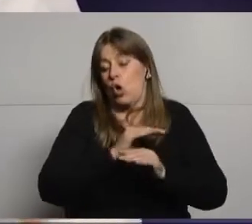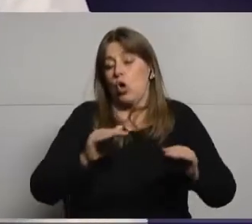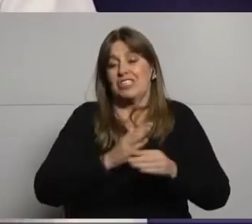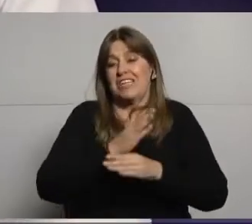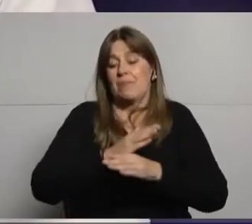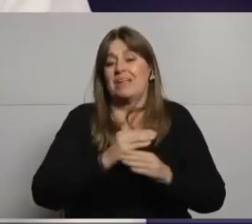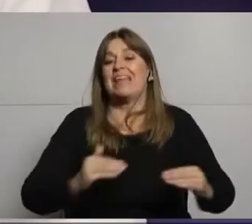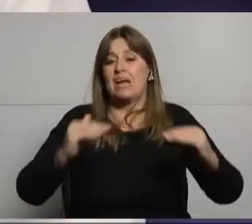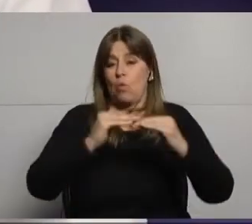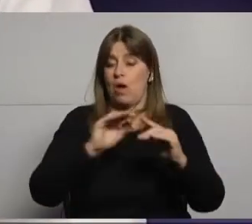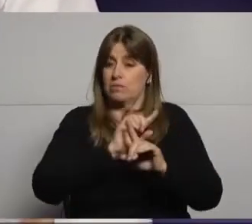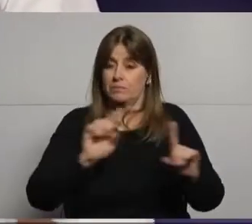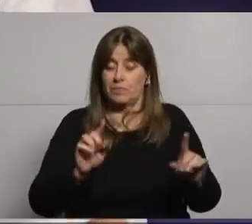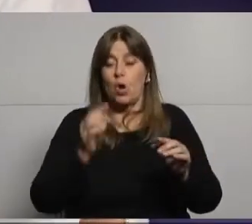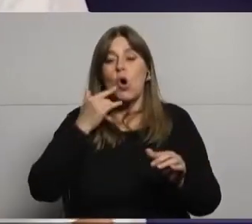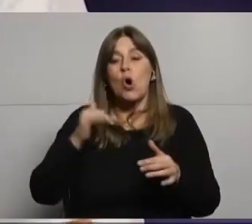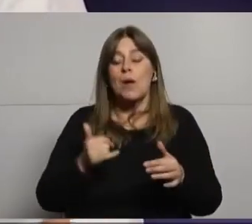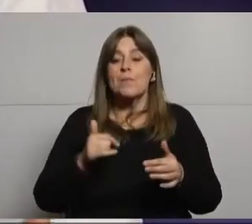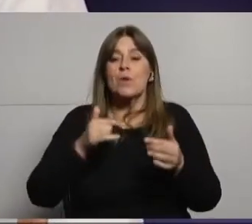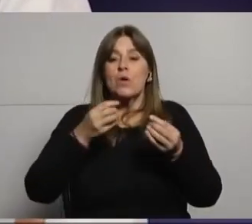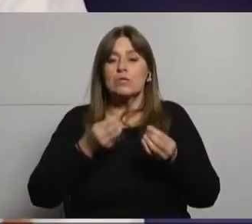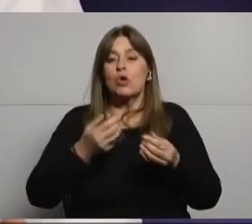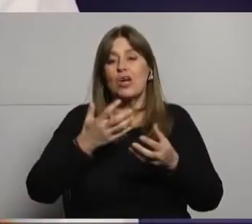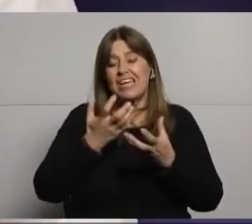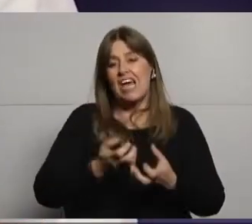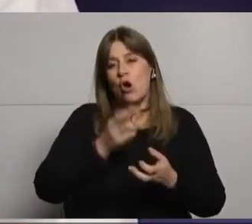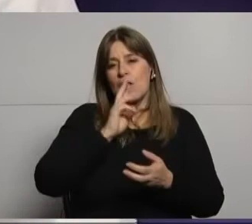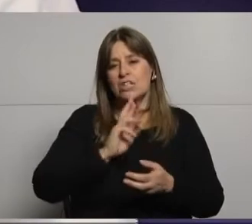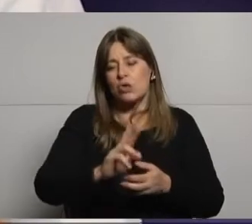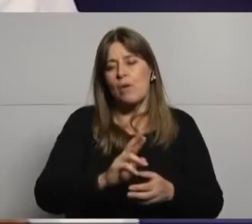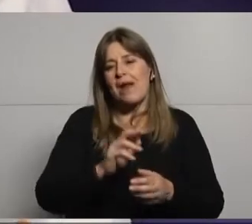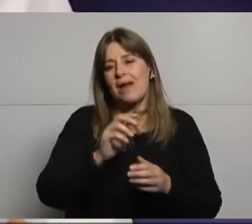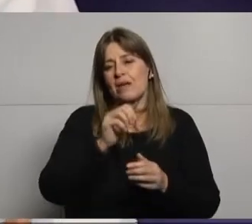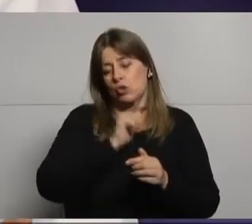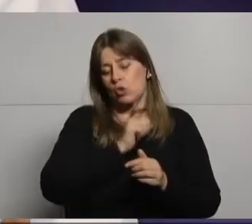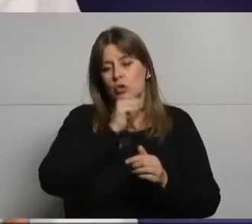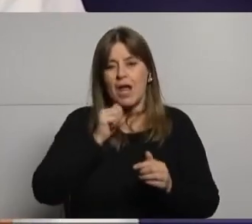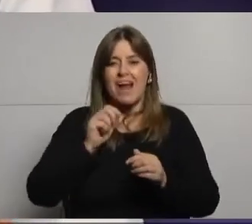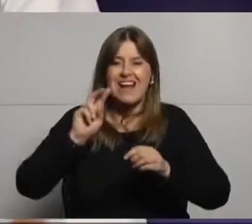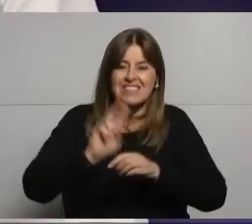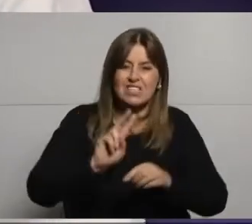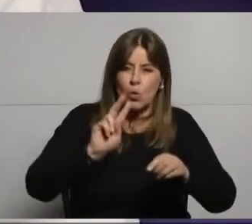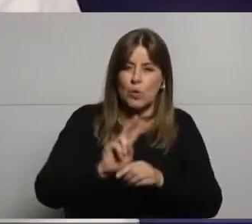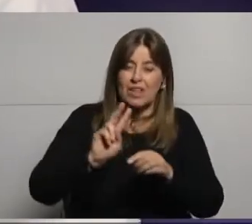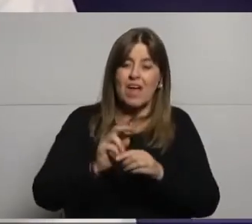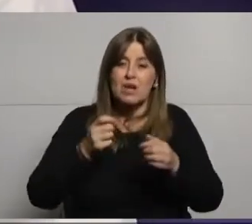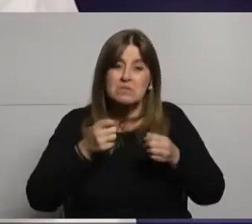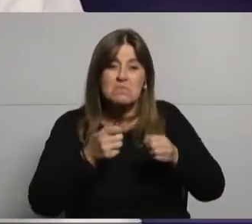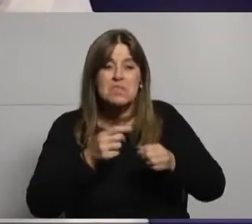ejemplo más típico, si yo quiero resolver el problema de la seguridad, ¿sí? Yo podría poner una